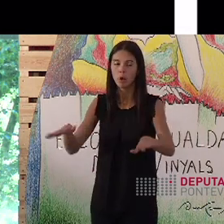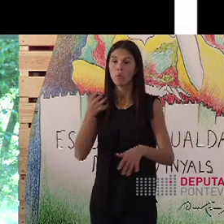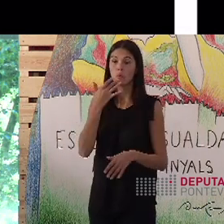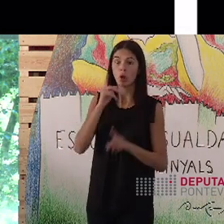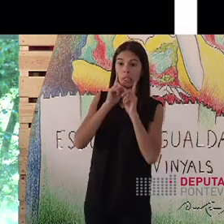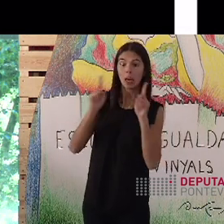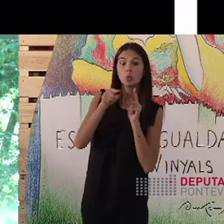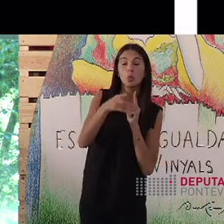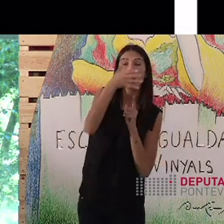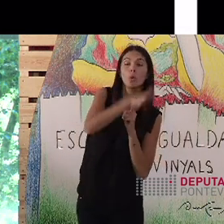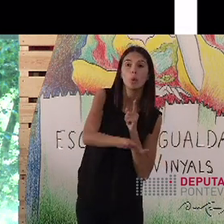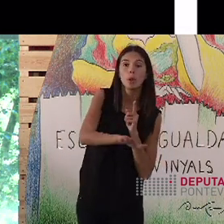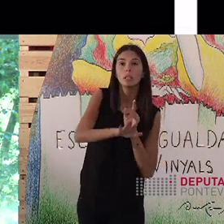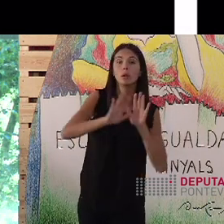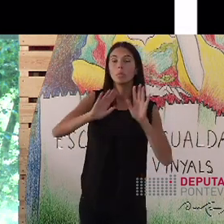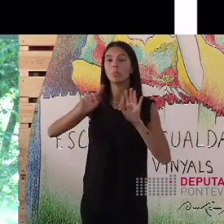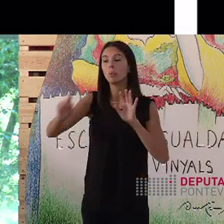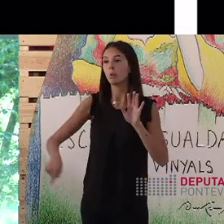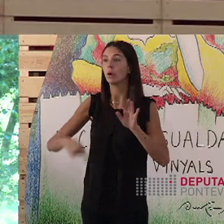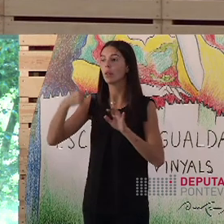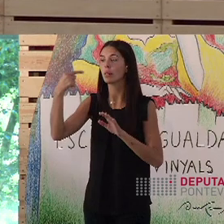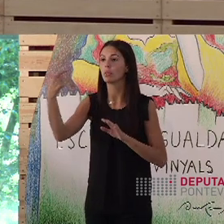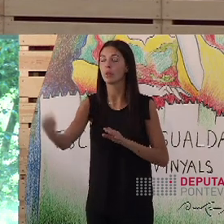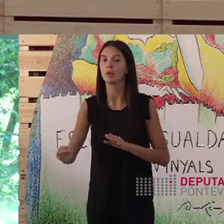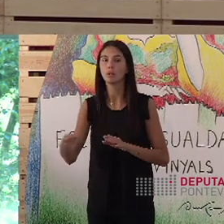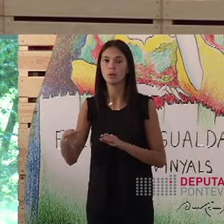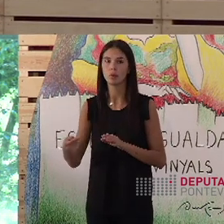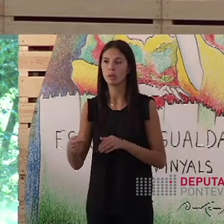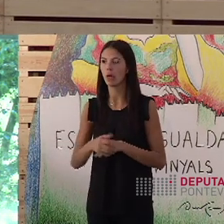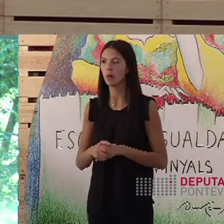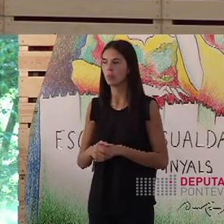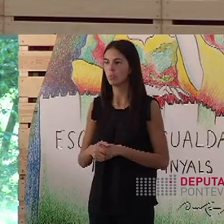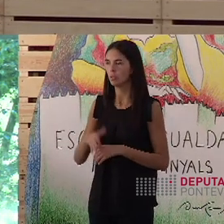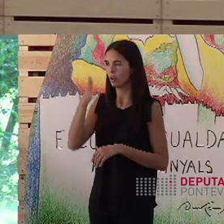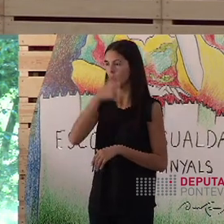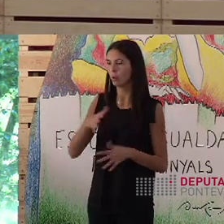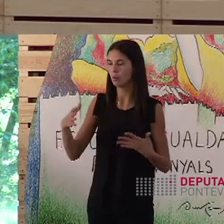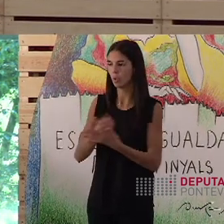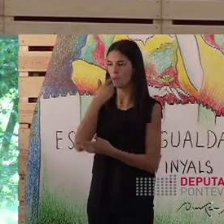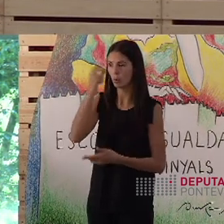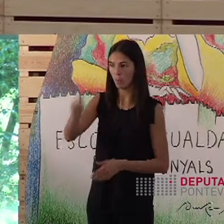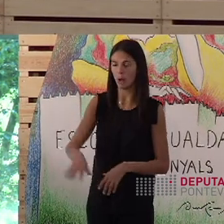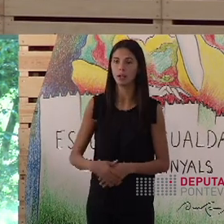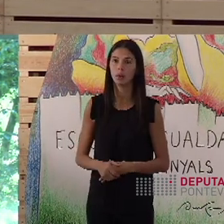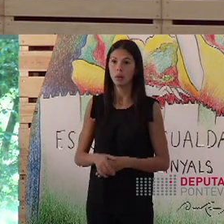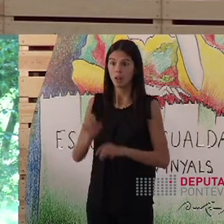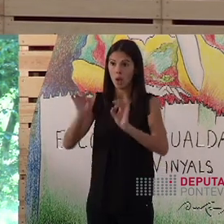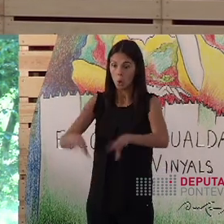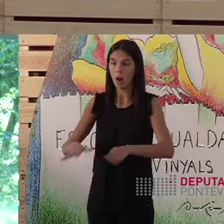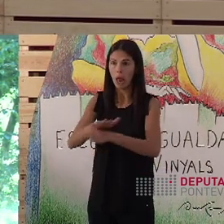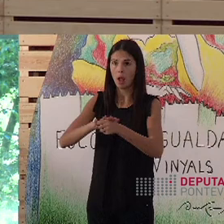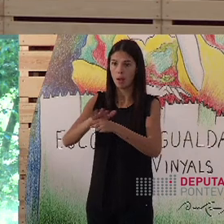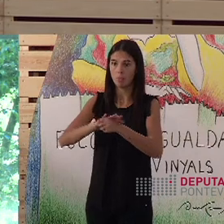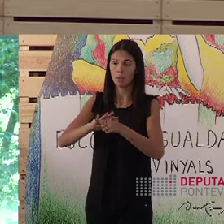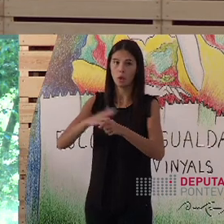denuncias, pero é que despois todo se perde no limbo dos sustos. Vos só dá algo. Igual que nas vítimas de violencia de xénero, verdade, no ámbito da parella. É